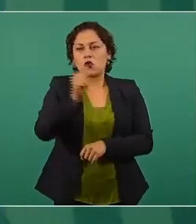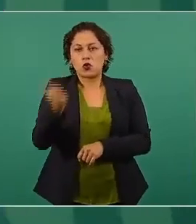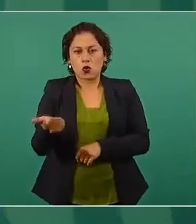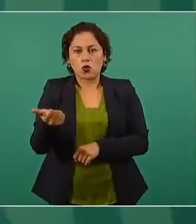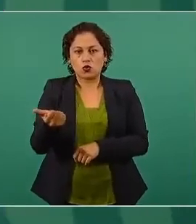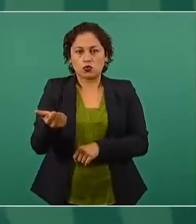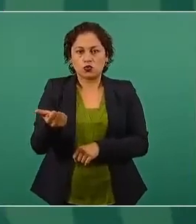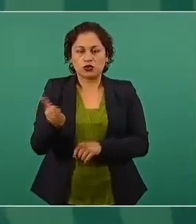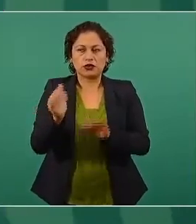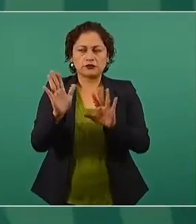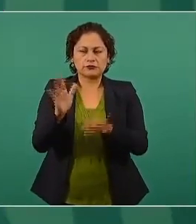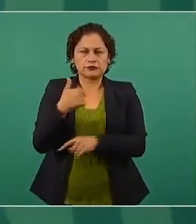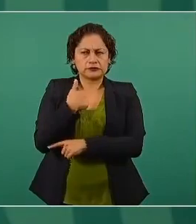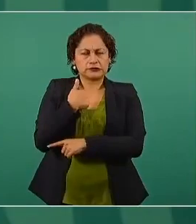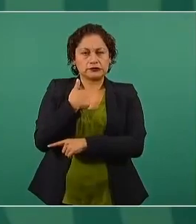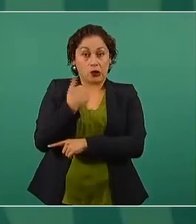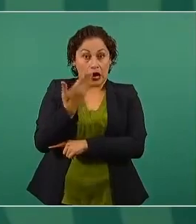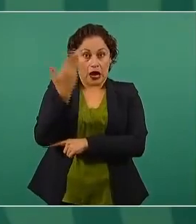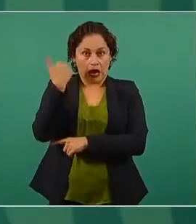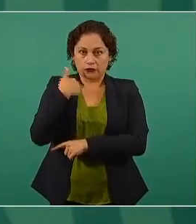Yo tampoco lo sabía.